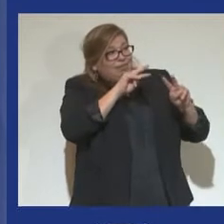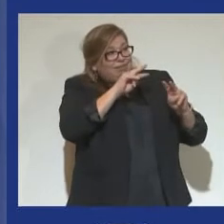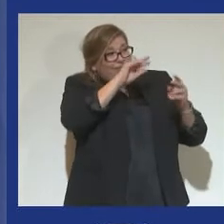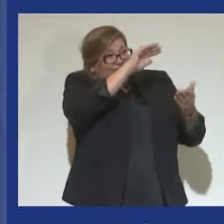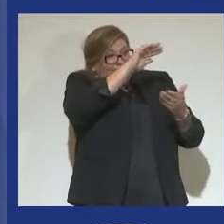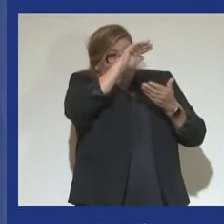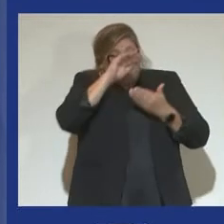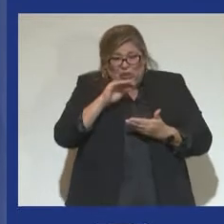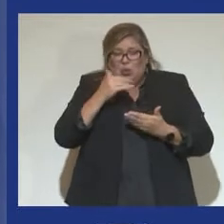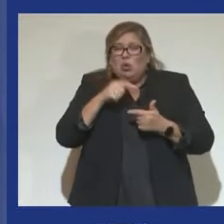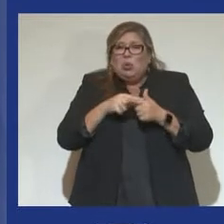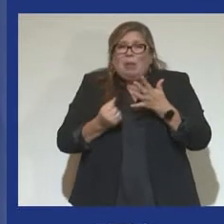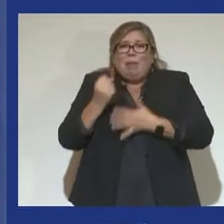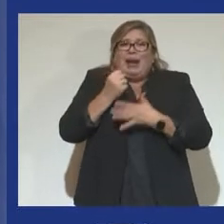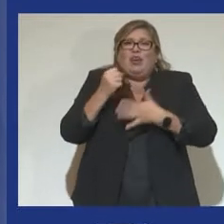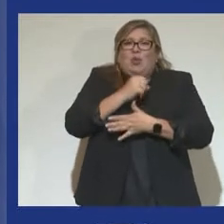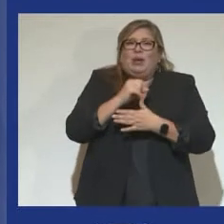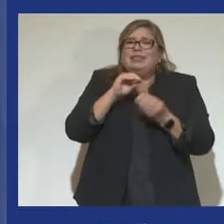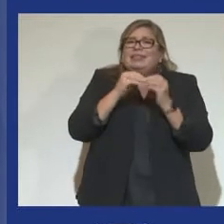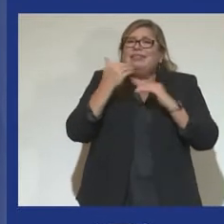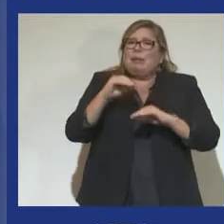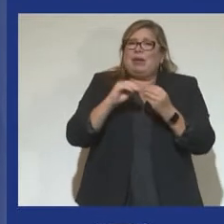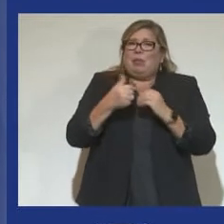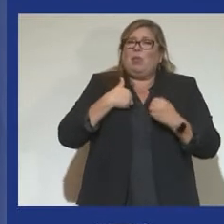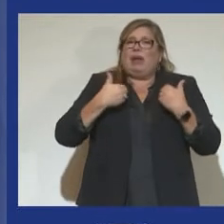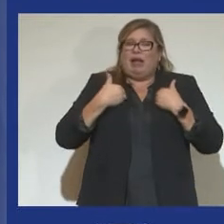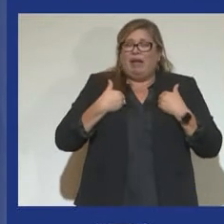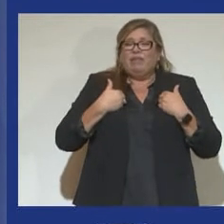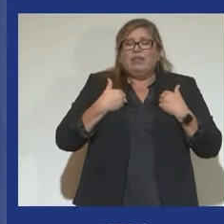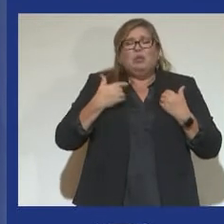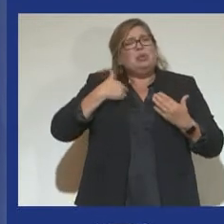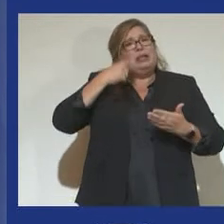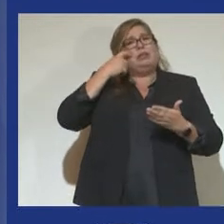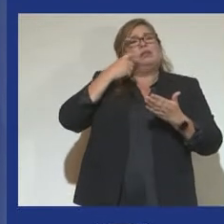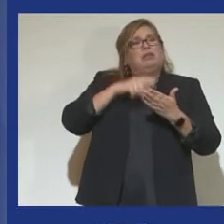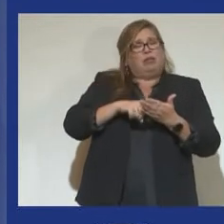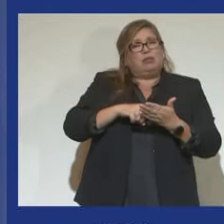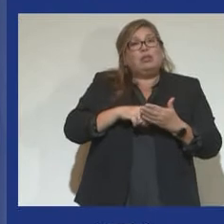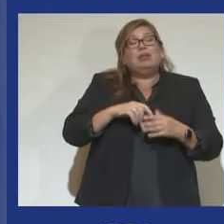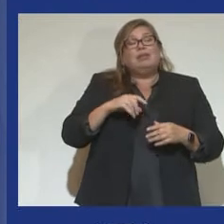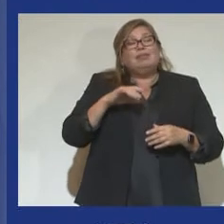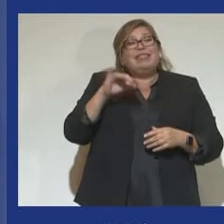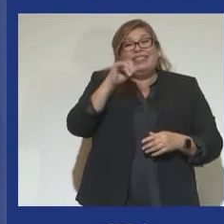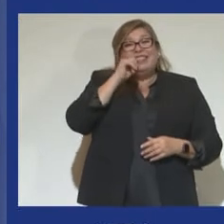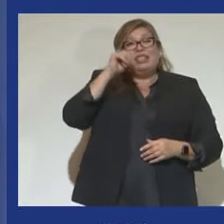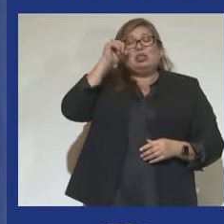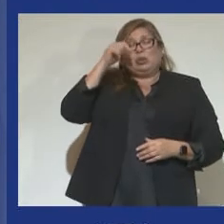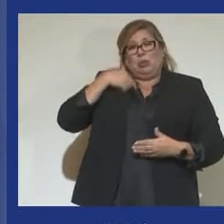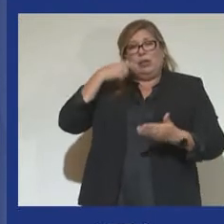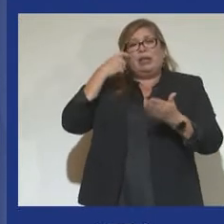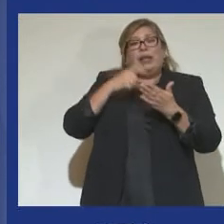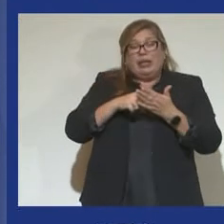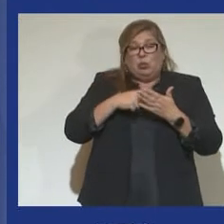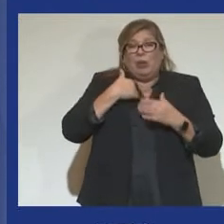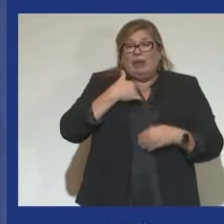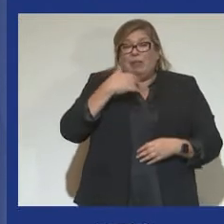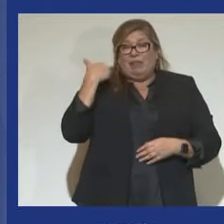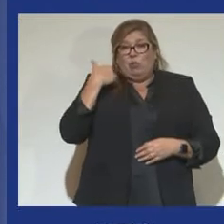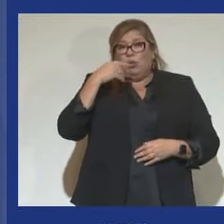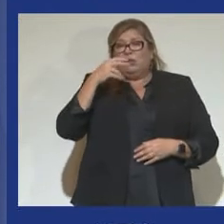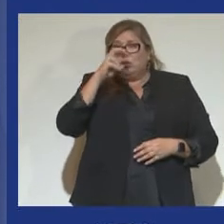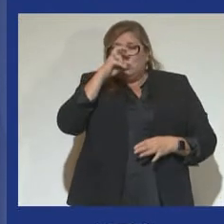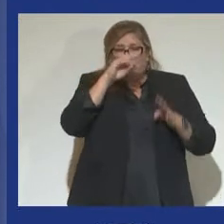de priorizar y ahora sabemos que hay un conocimiento un cambio allí en específico que tenemos que realizar